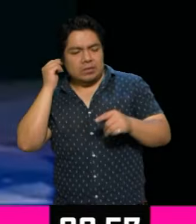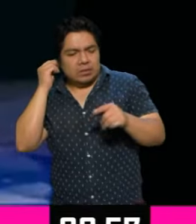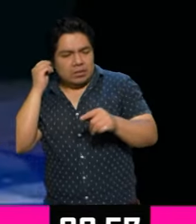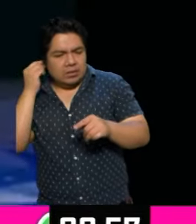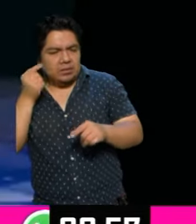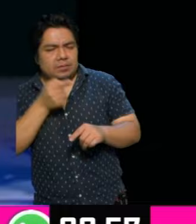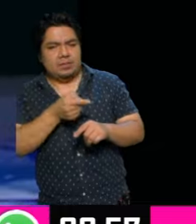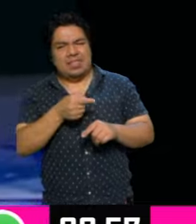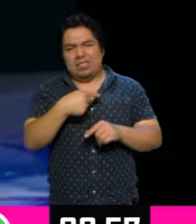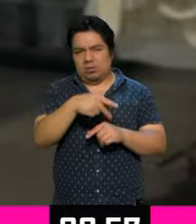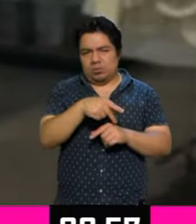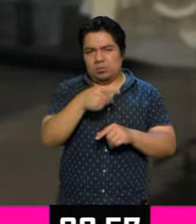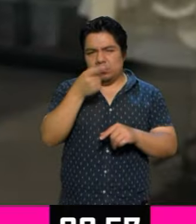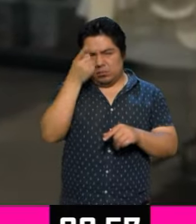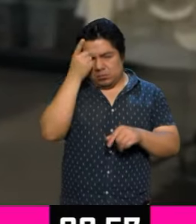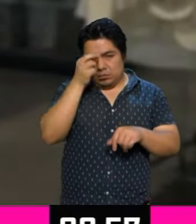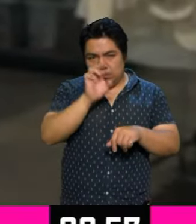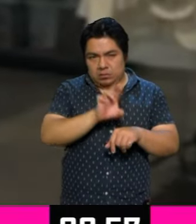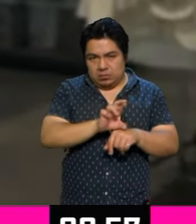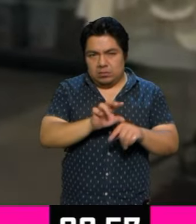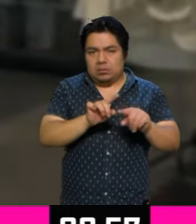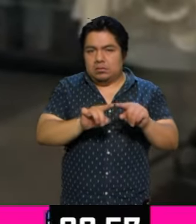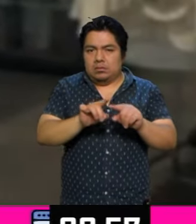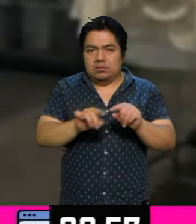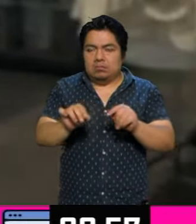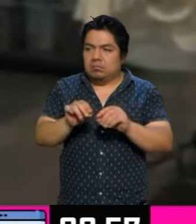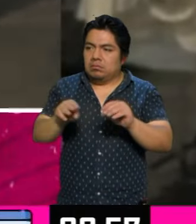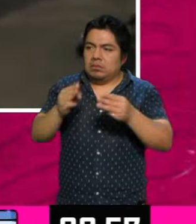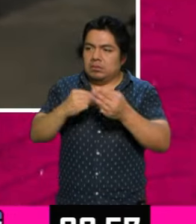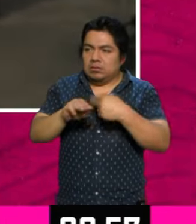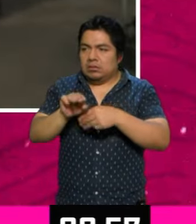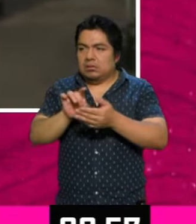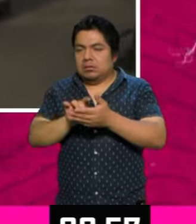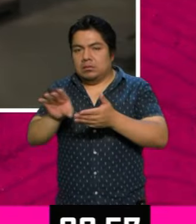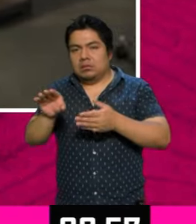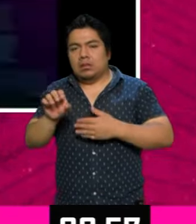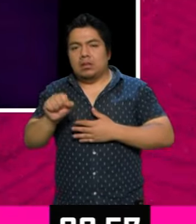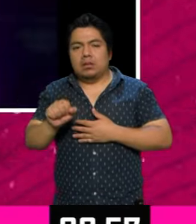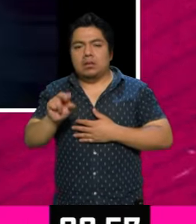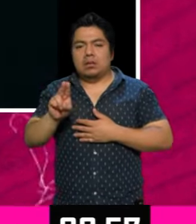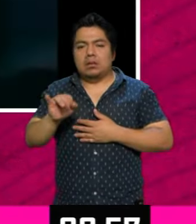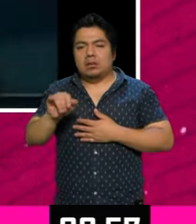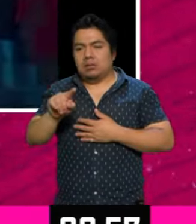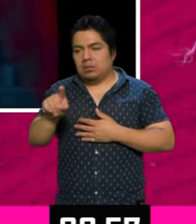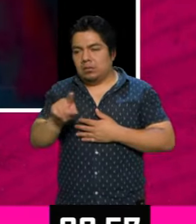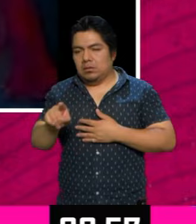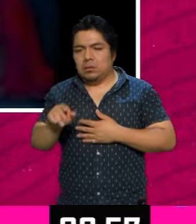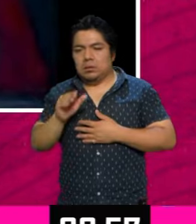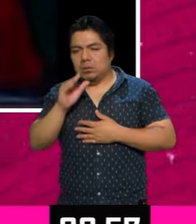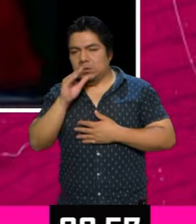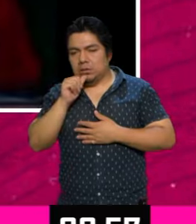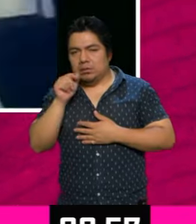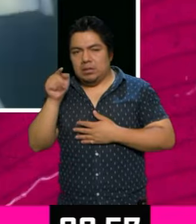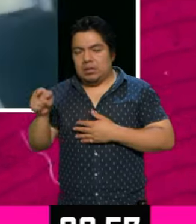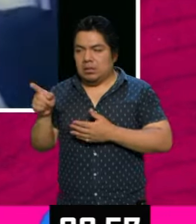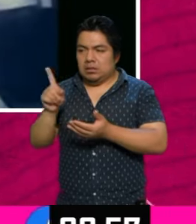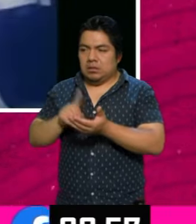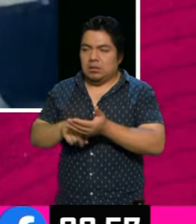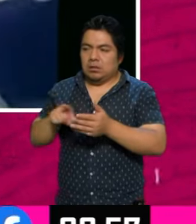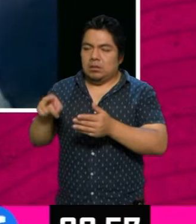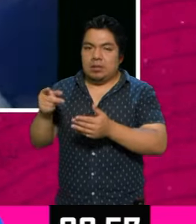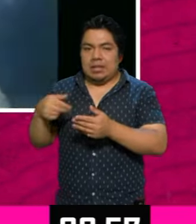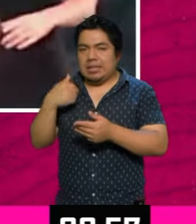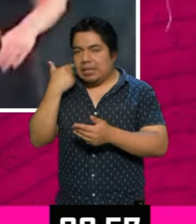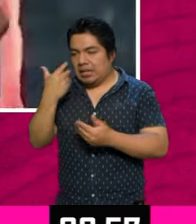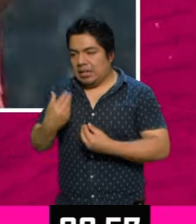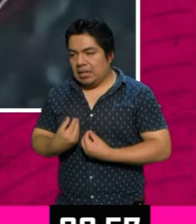su disquera que la promoviera en cualquier parte del mundo, menos Suiza, para poder vivir en un país tranquilamente. Sí, donde pudiera salir a